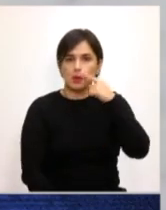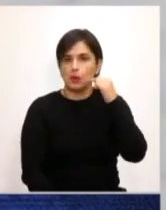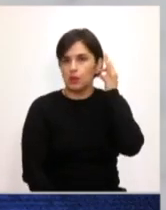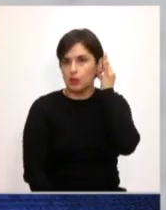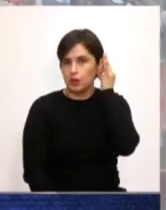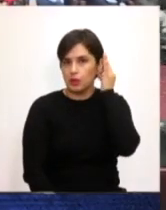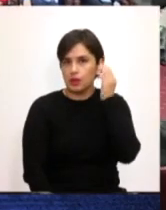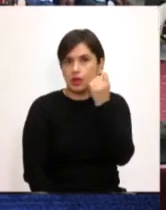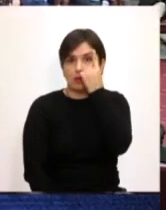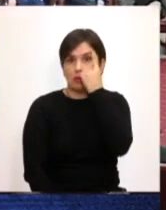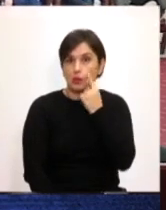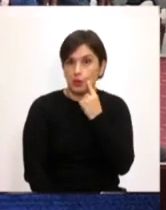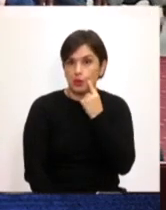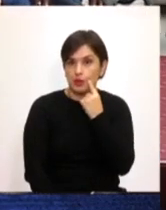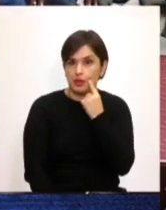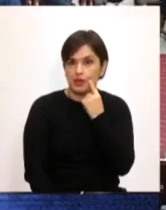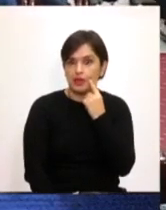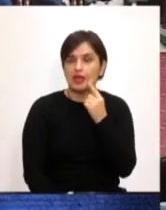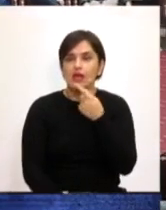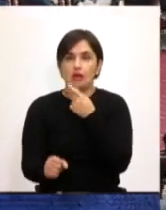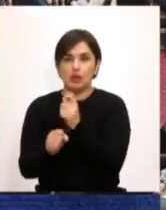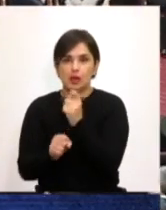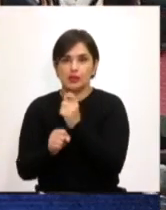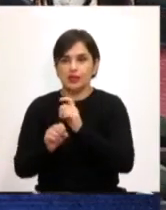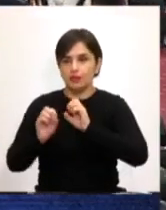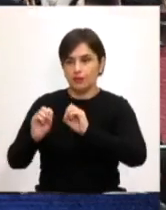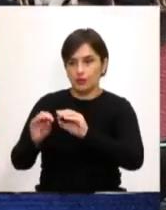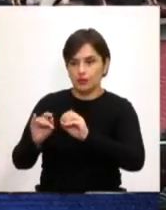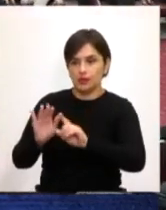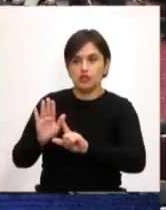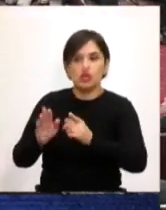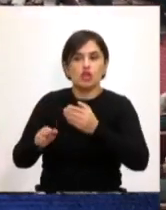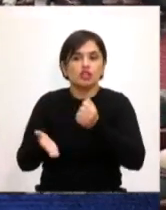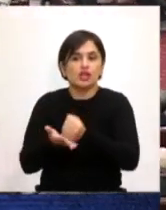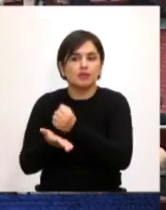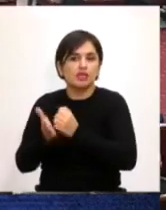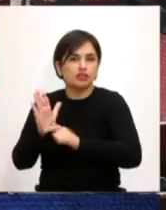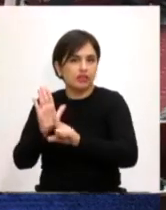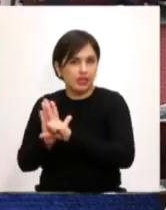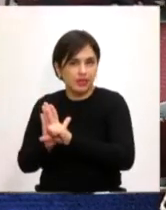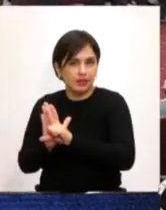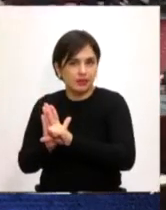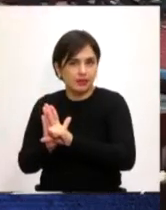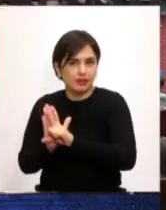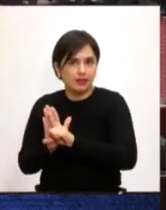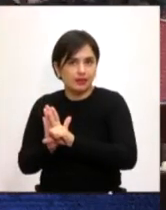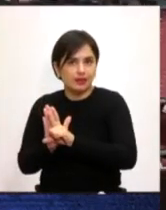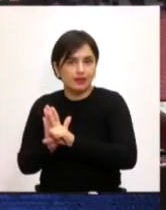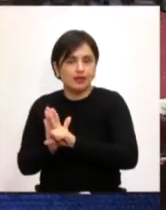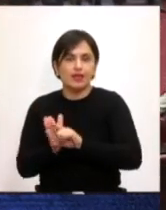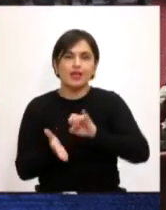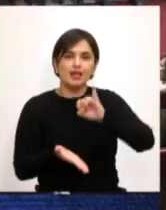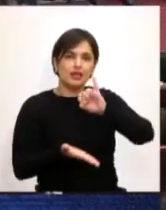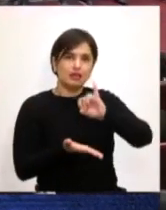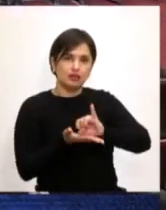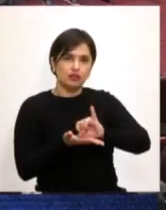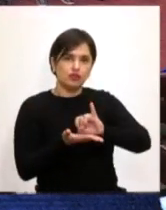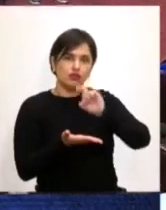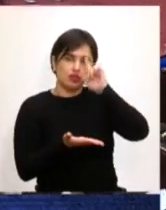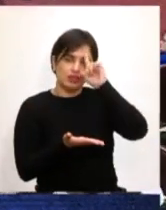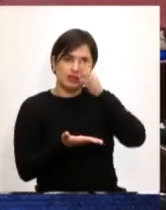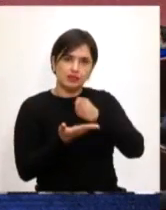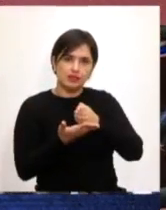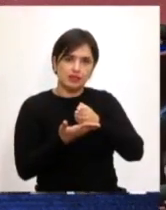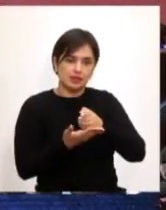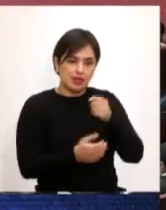por un Día como el Taller de Formación de la Ley responden a una decisión institucional para acercar la